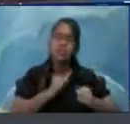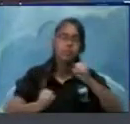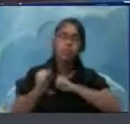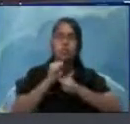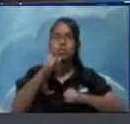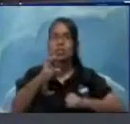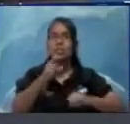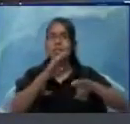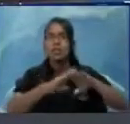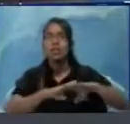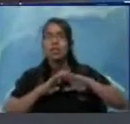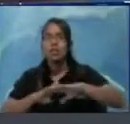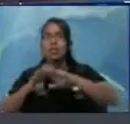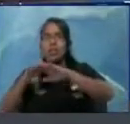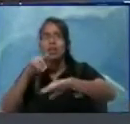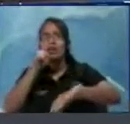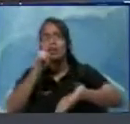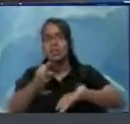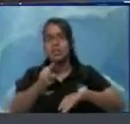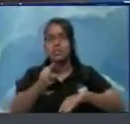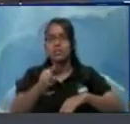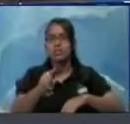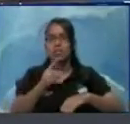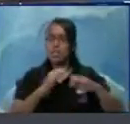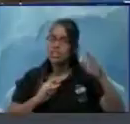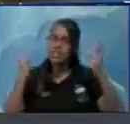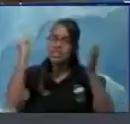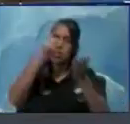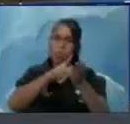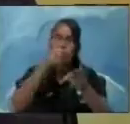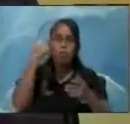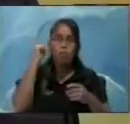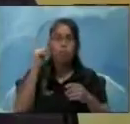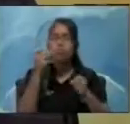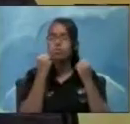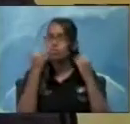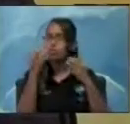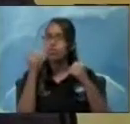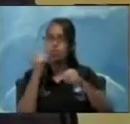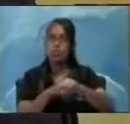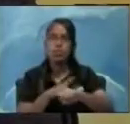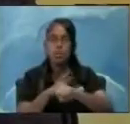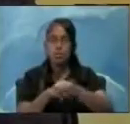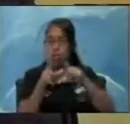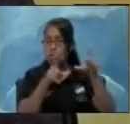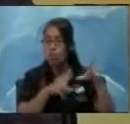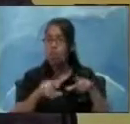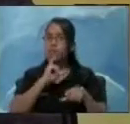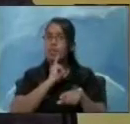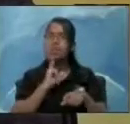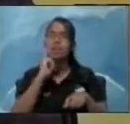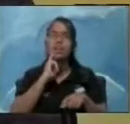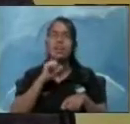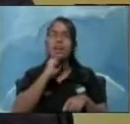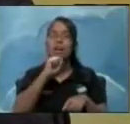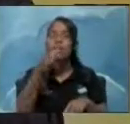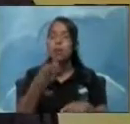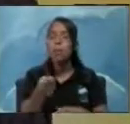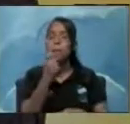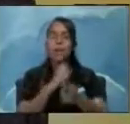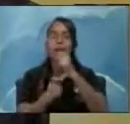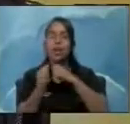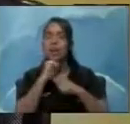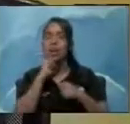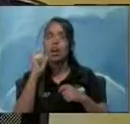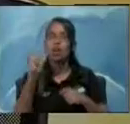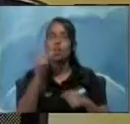ministerio se se se llevó a cabo por mucho tiempo en la zona de Galilea era una zona de pescadores era como